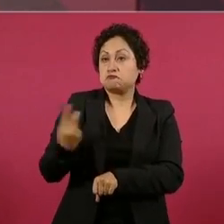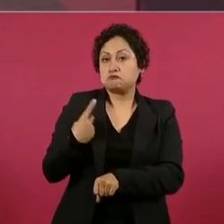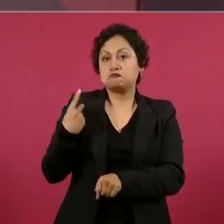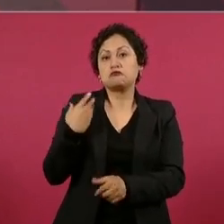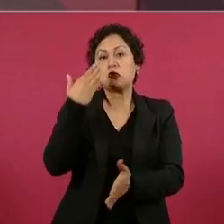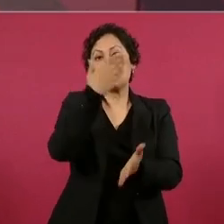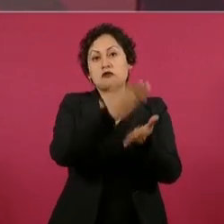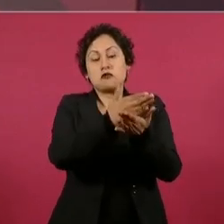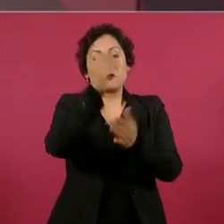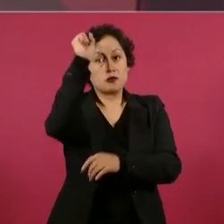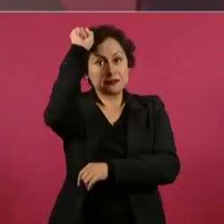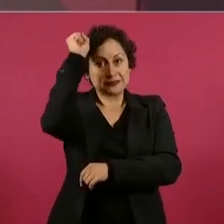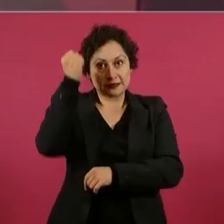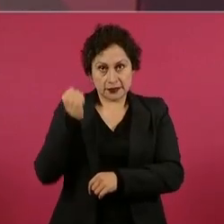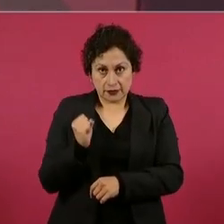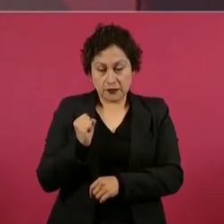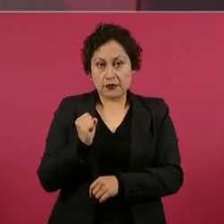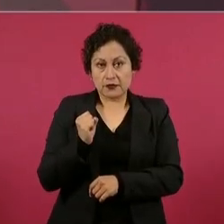Sinaloa,